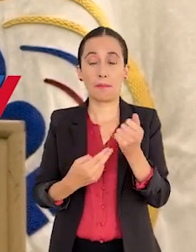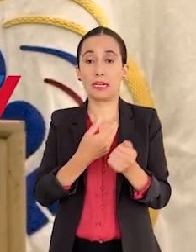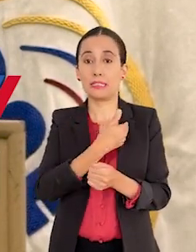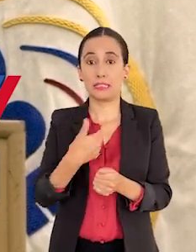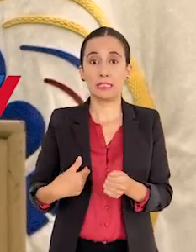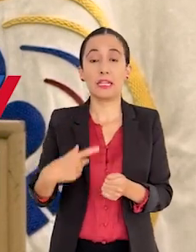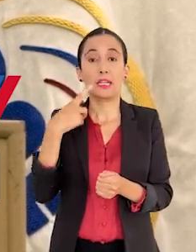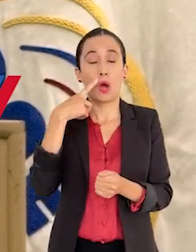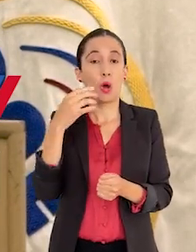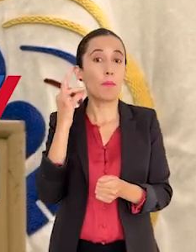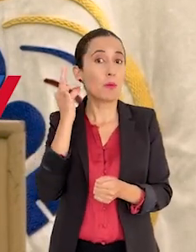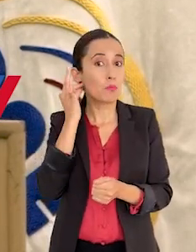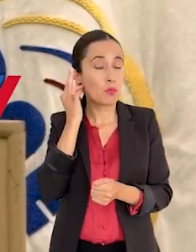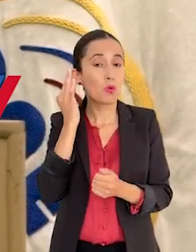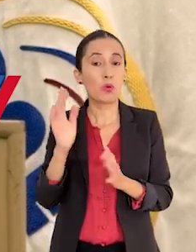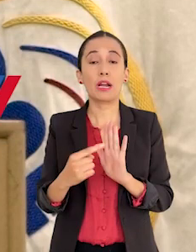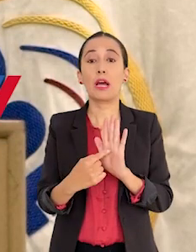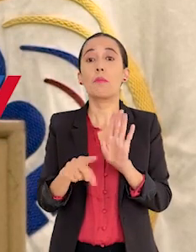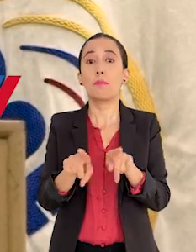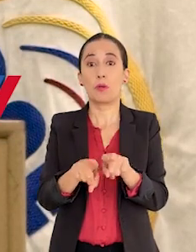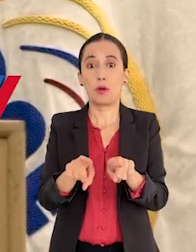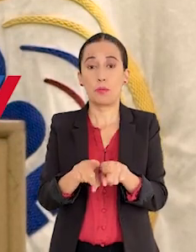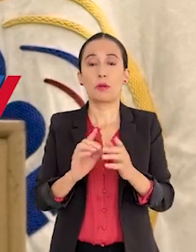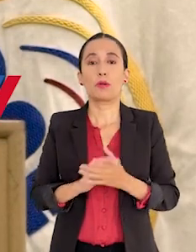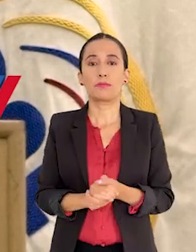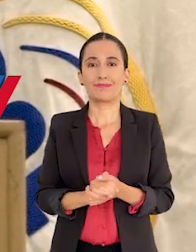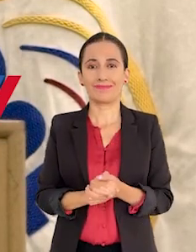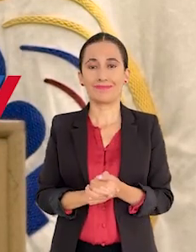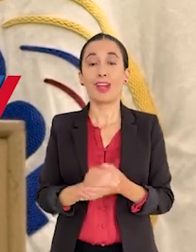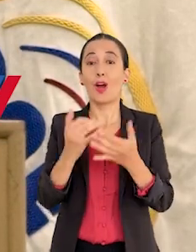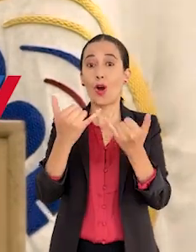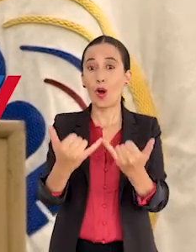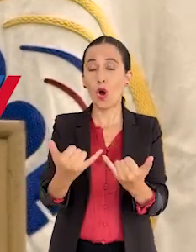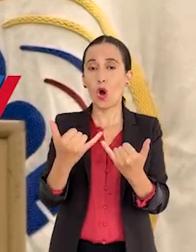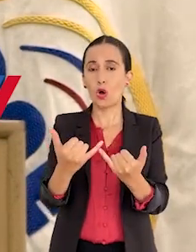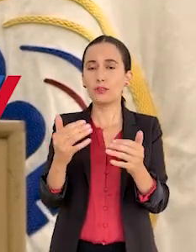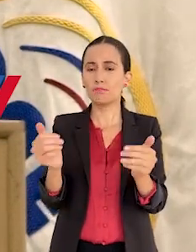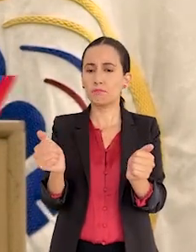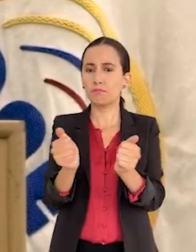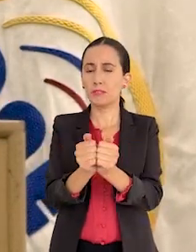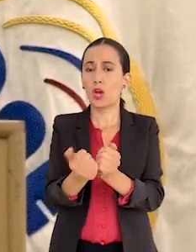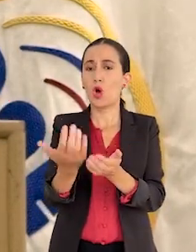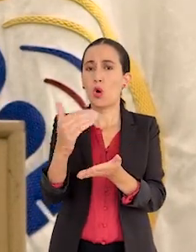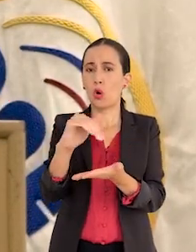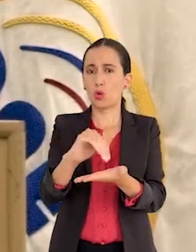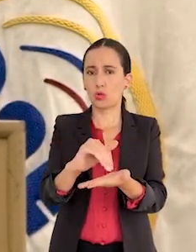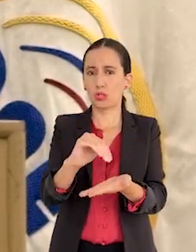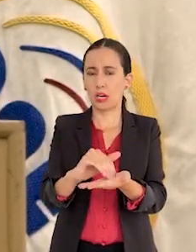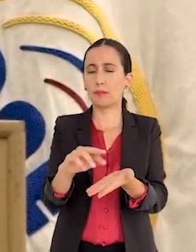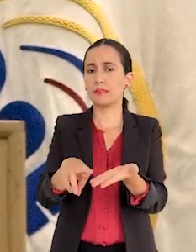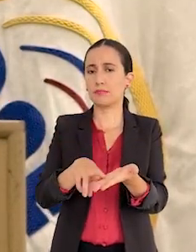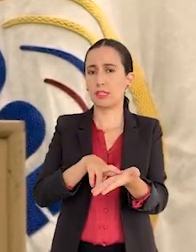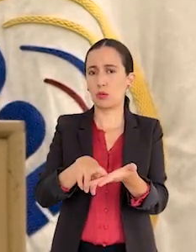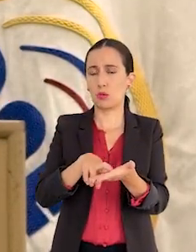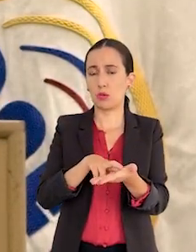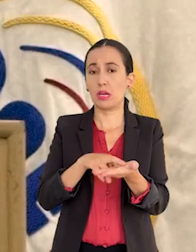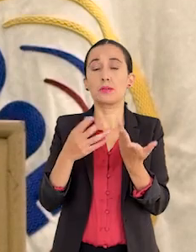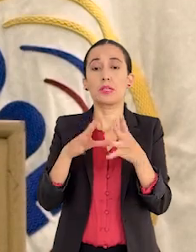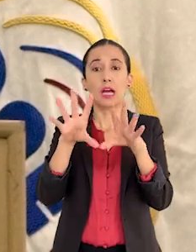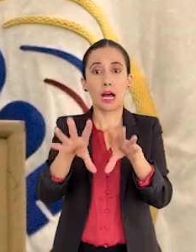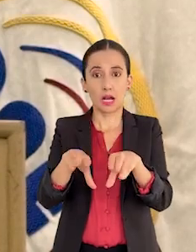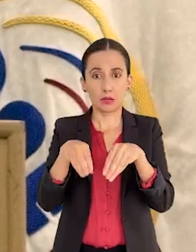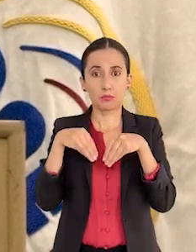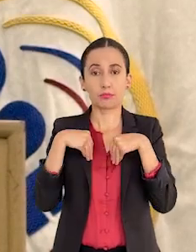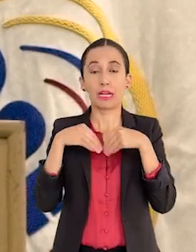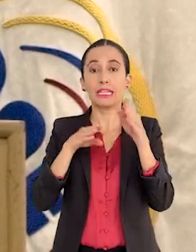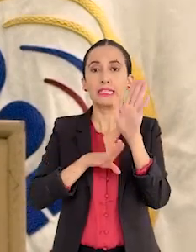presidente o presidenta de la República con sus respectivos binomios, hoy nos juntamos nuevamente para